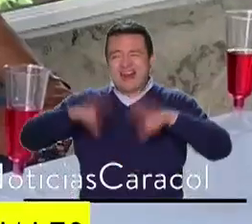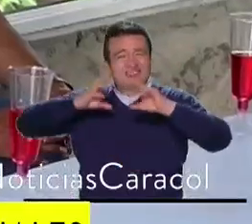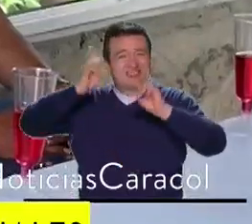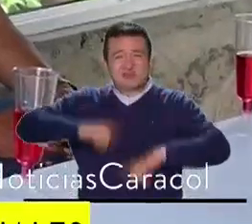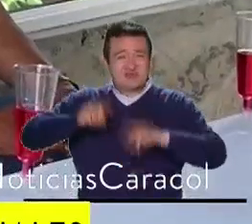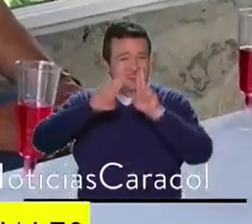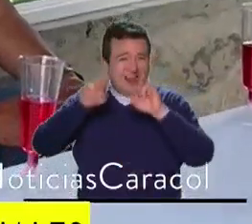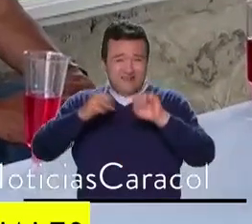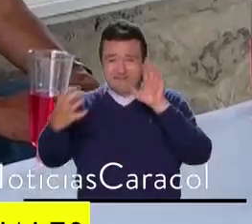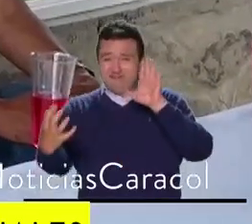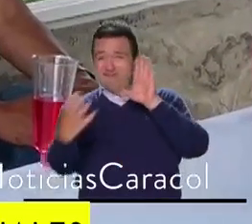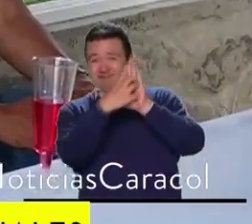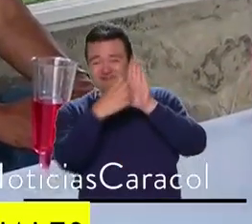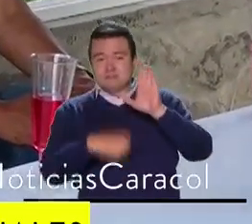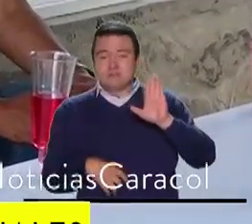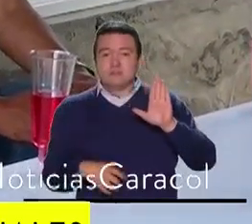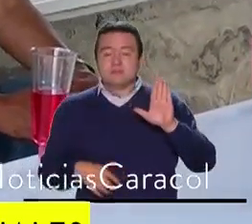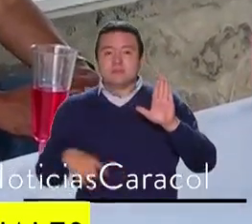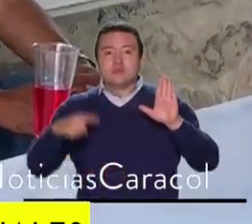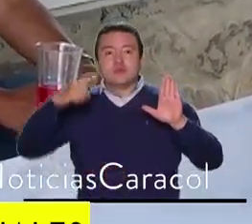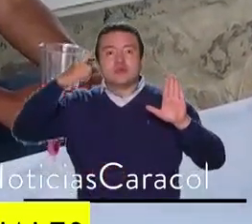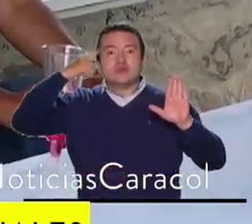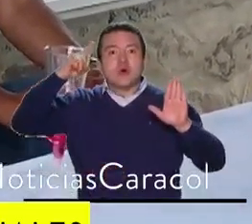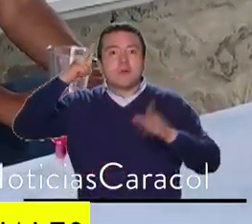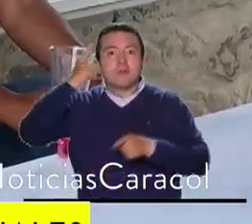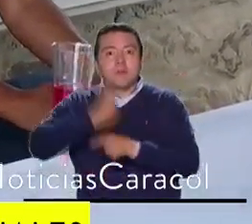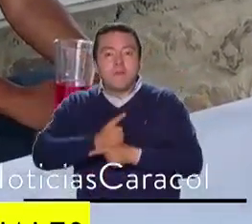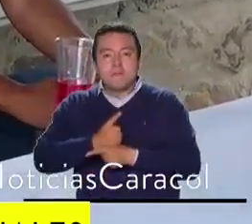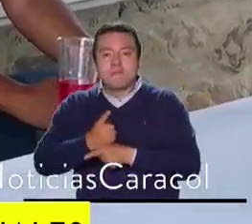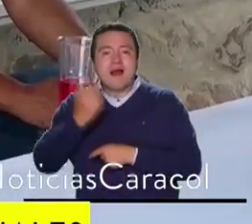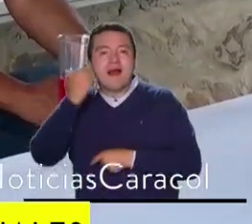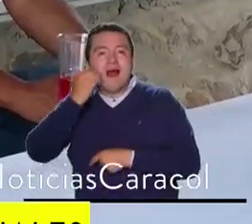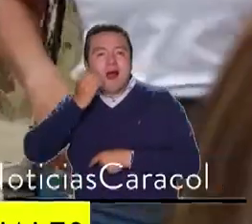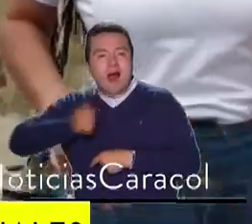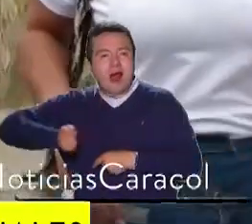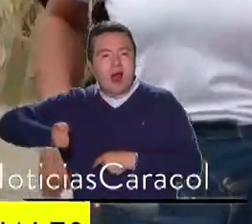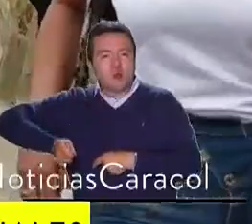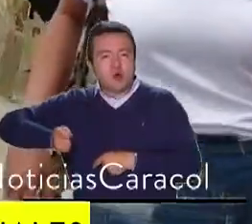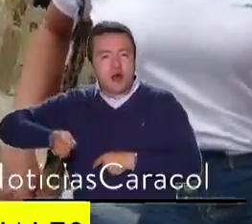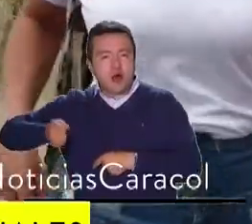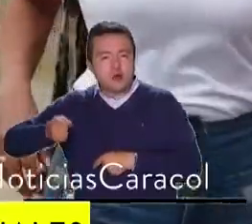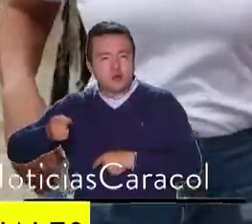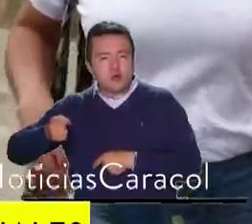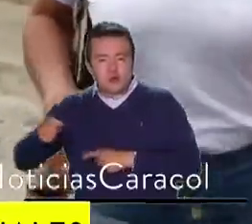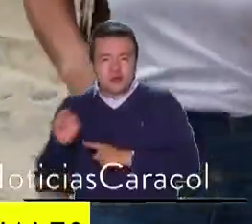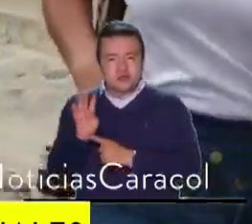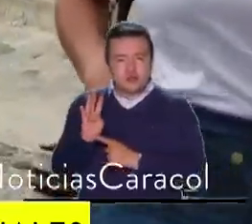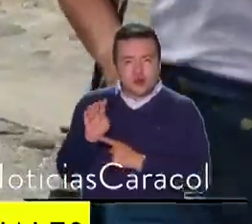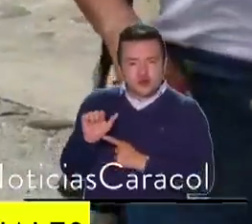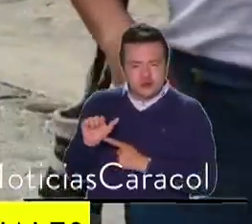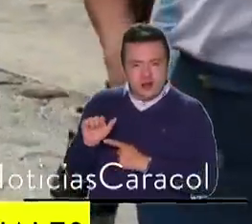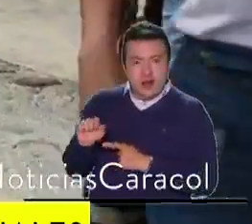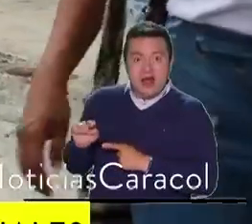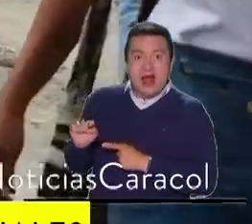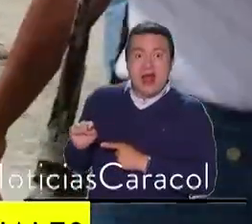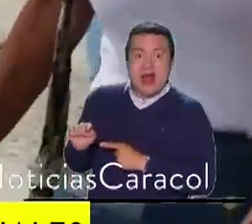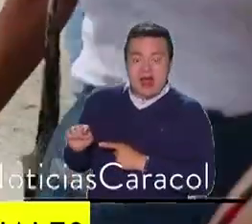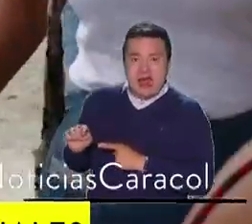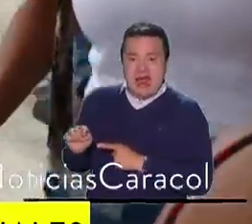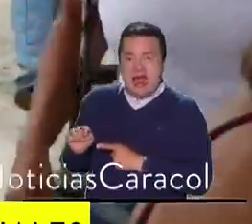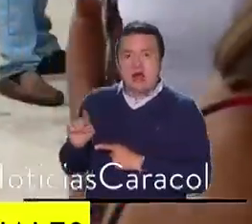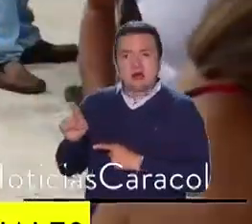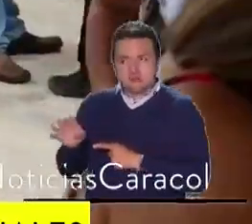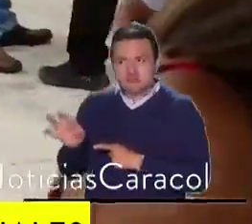sociales. Anuncio que por casualidad vio a la esposa de un abogado que años atrás había llevado un proceso judicial de María Aurora Serna,